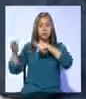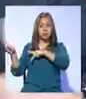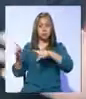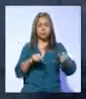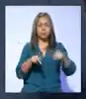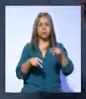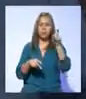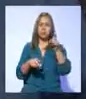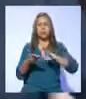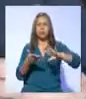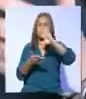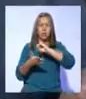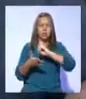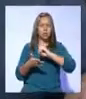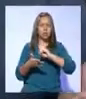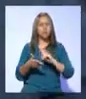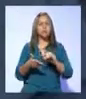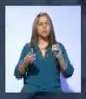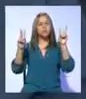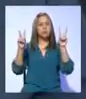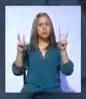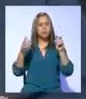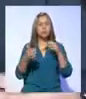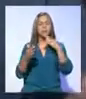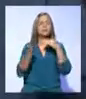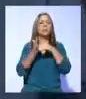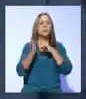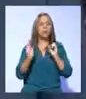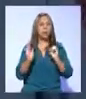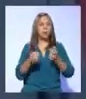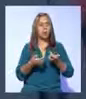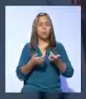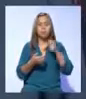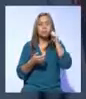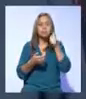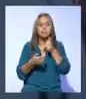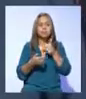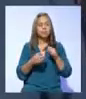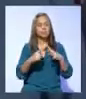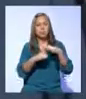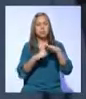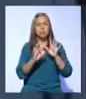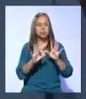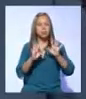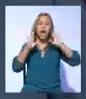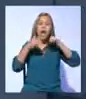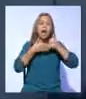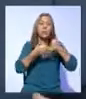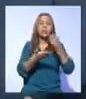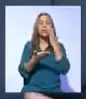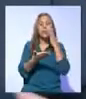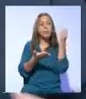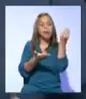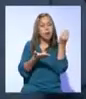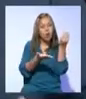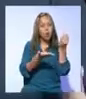ejemplo, a través de bajas maternales o a través de ayudas a la mujer que es madre o a